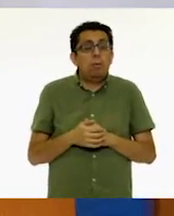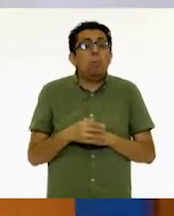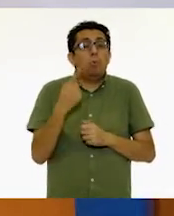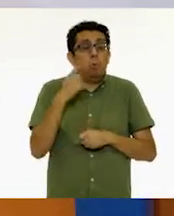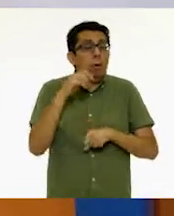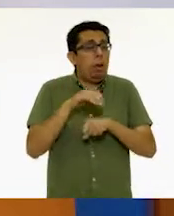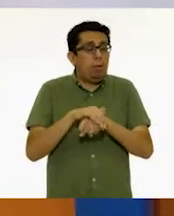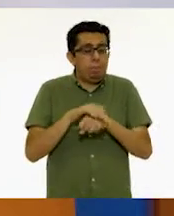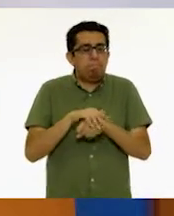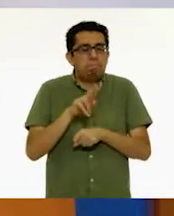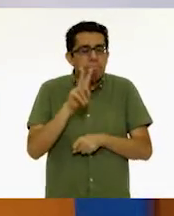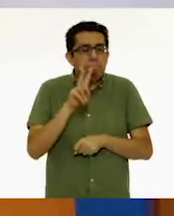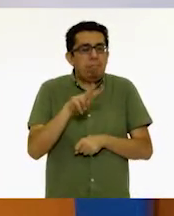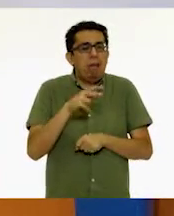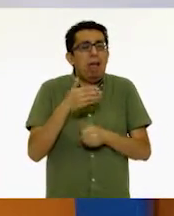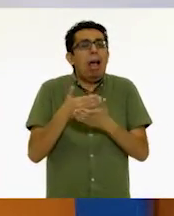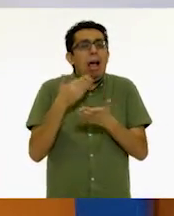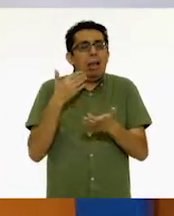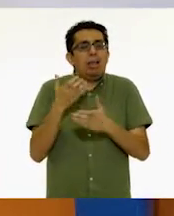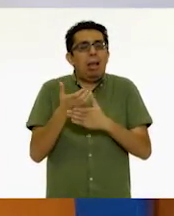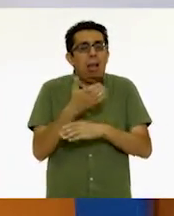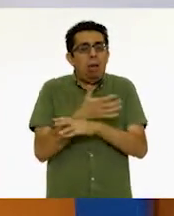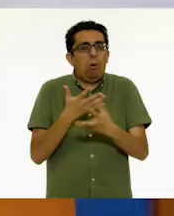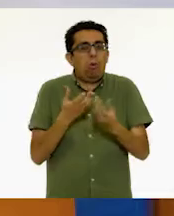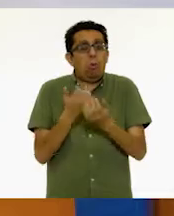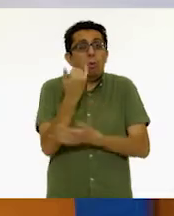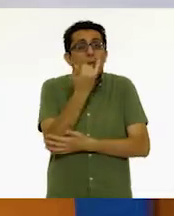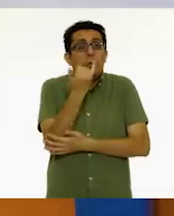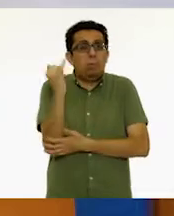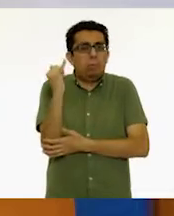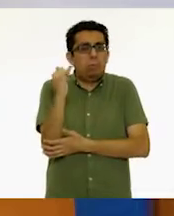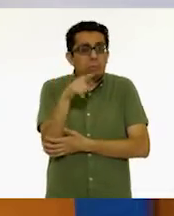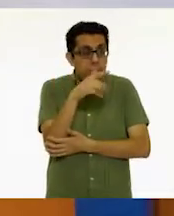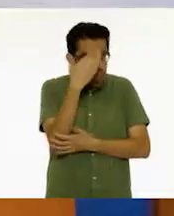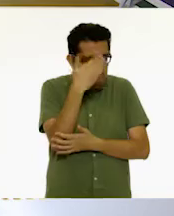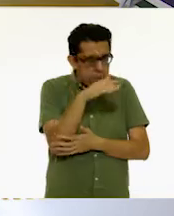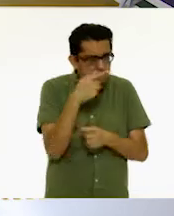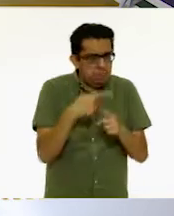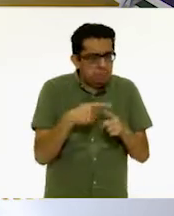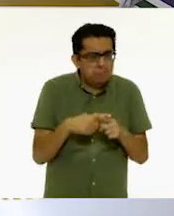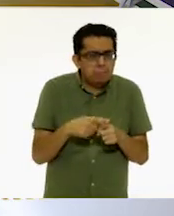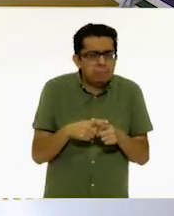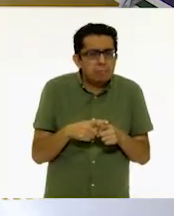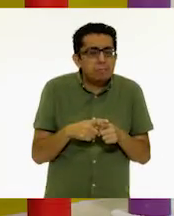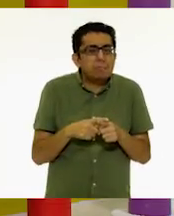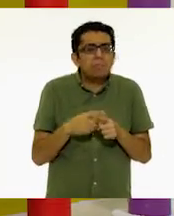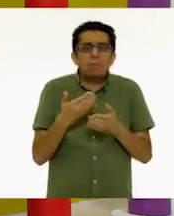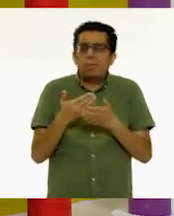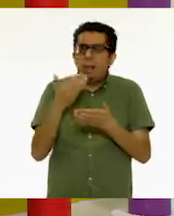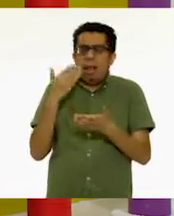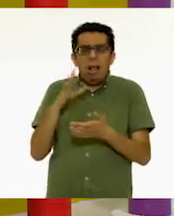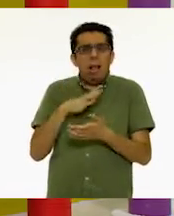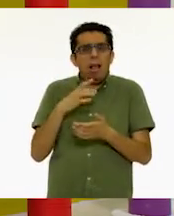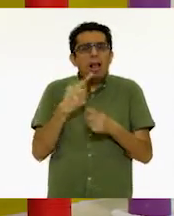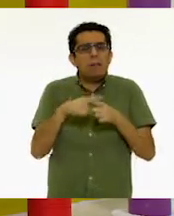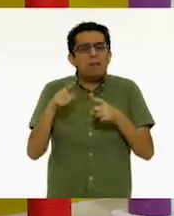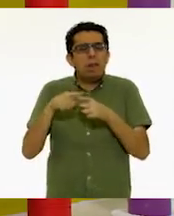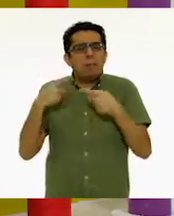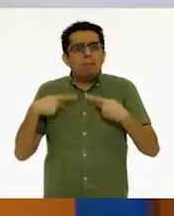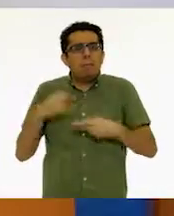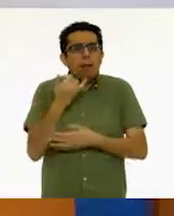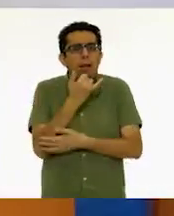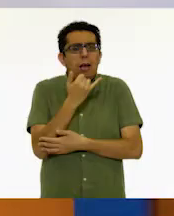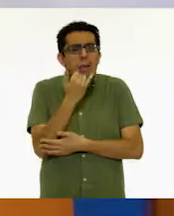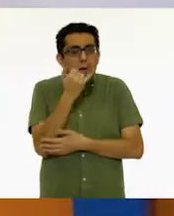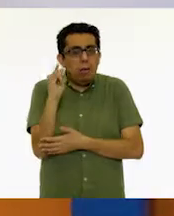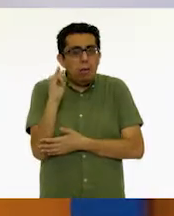amigos que nos acompañaron en preescolar. Eric, ¿tú sabes de quién habló? Ay, es que había mucha gente en preescolar, ¿no? ¿Quién es?